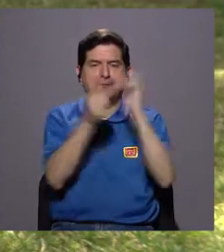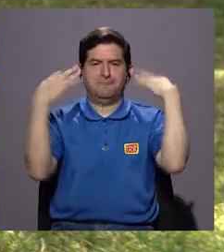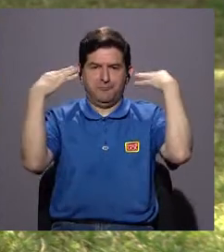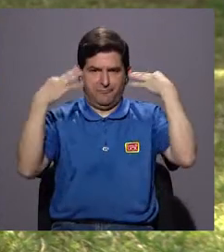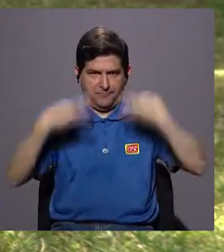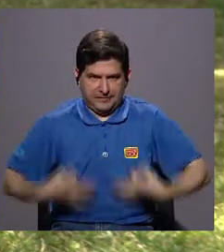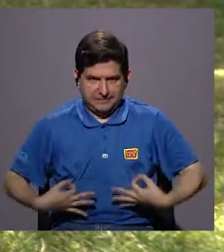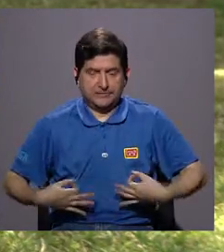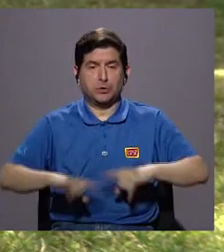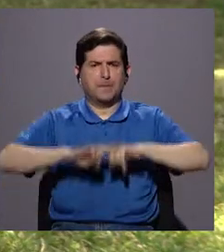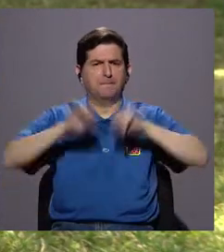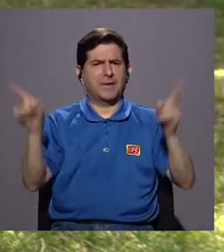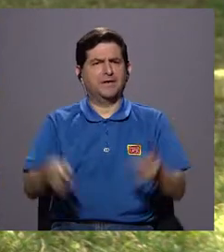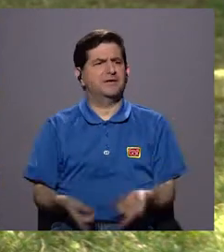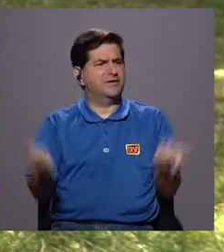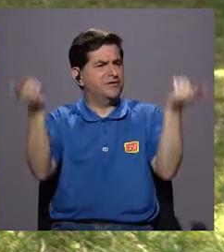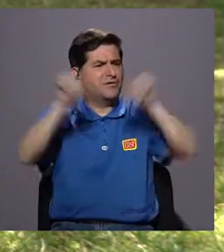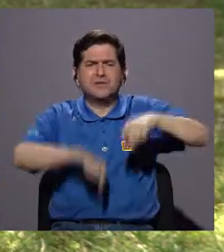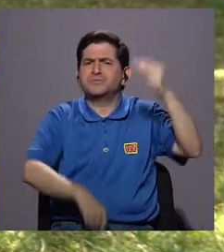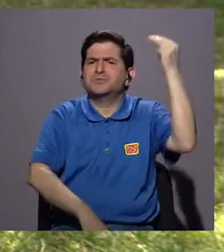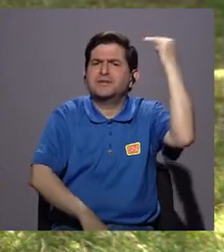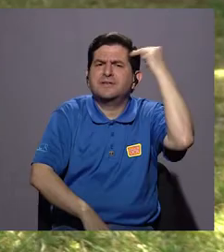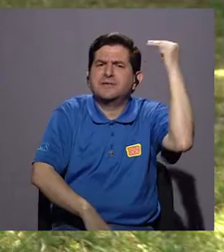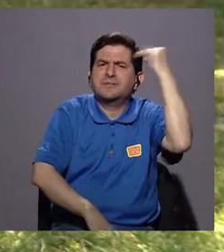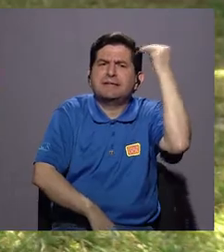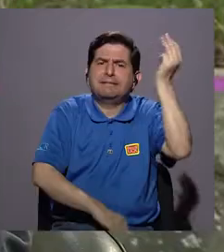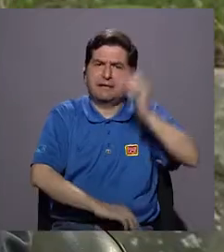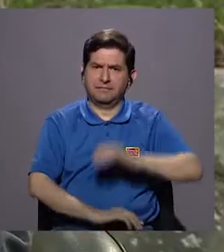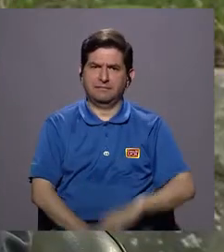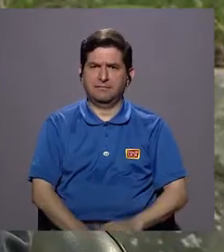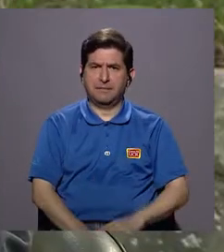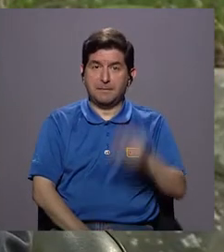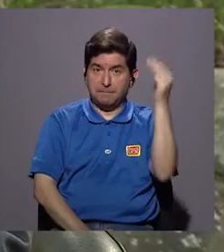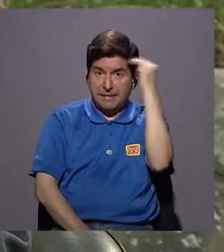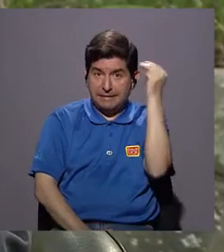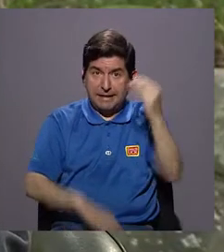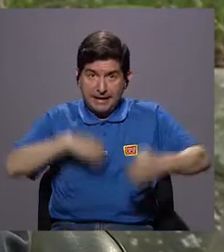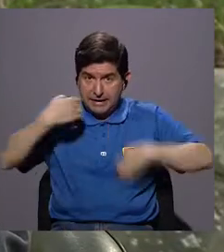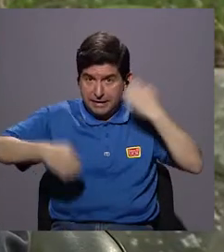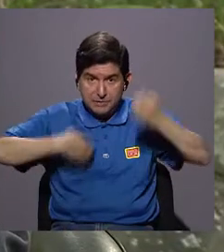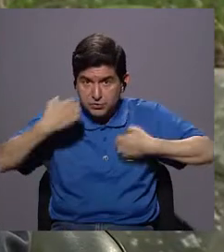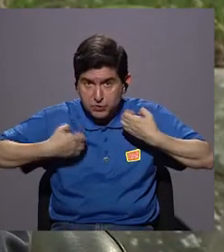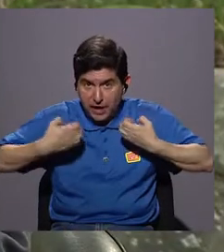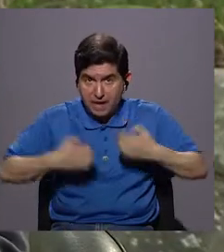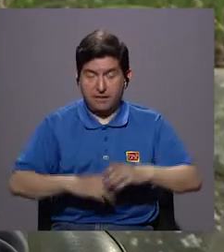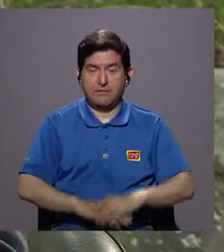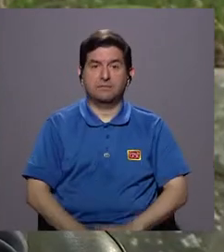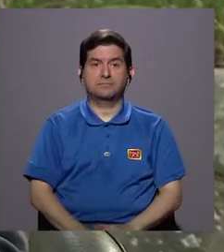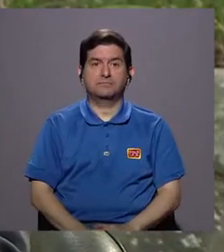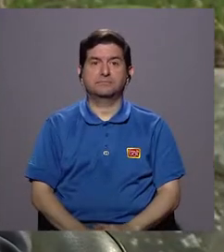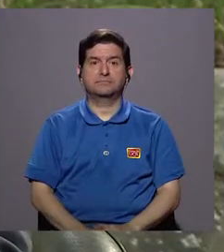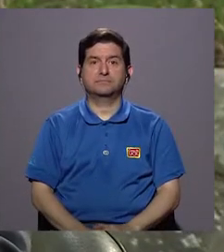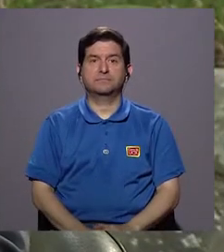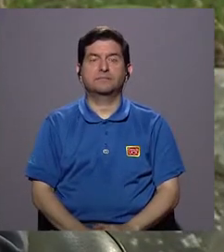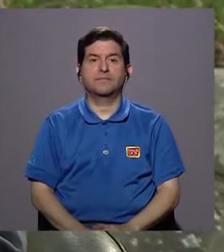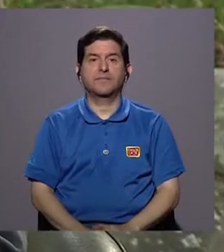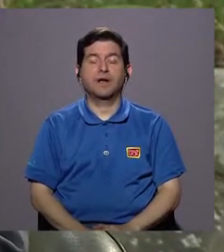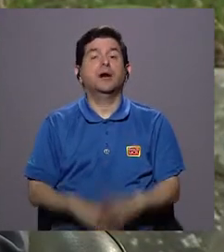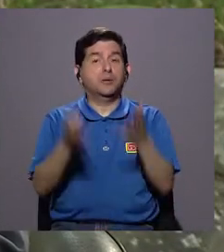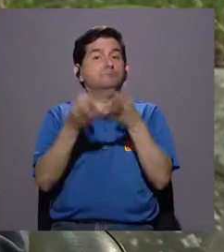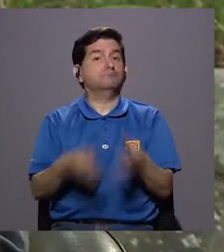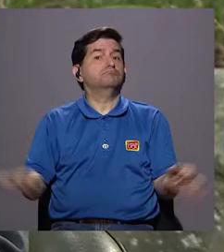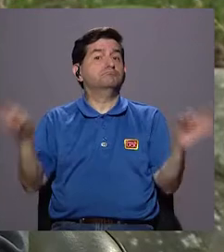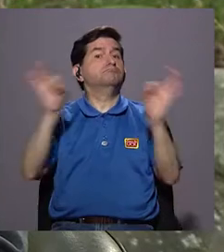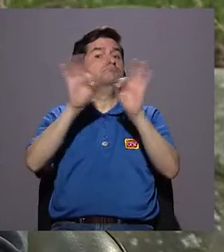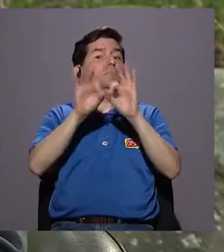físicos, pero ¿qué pasa a nivel mental, emocional, verdad? Claro, esto es muy